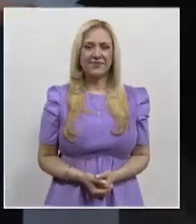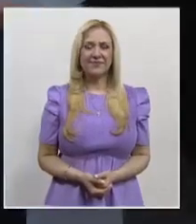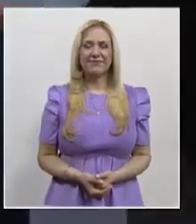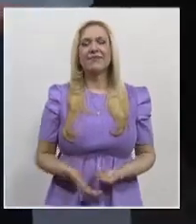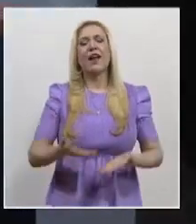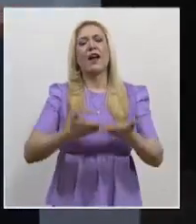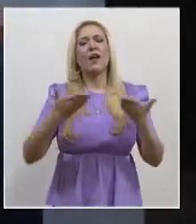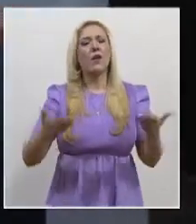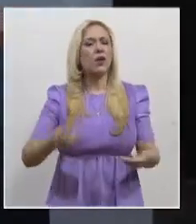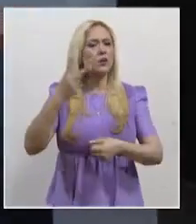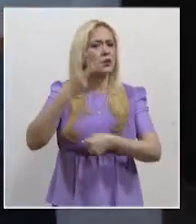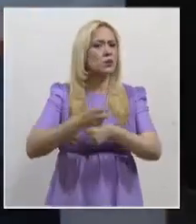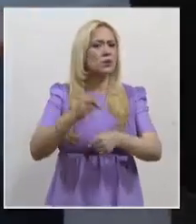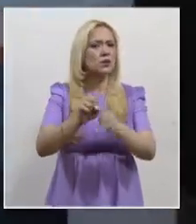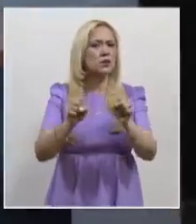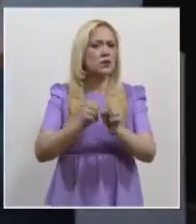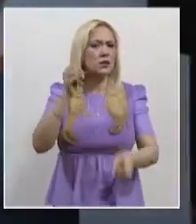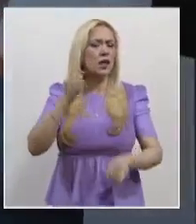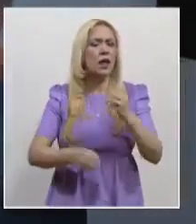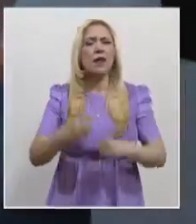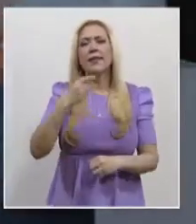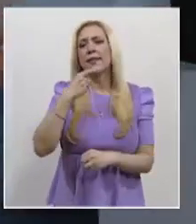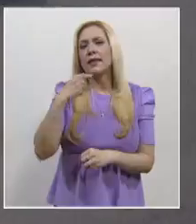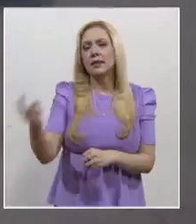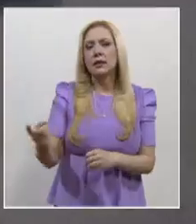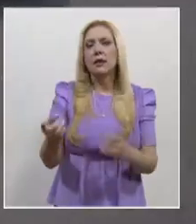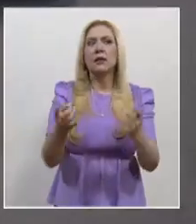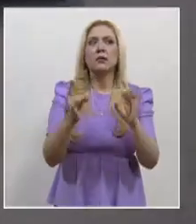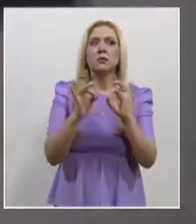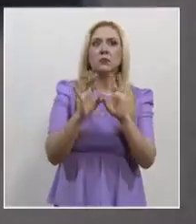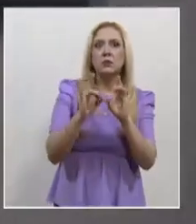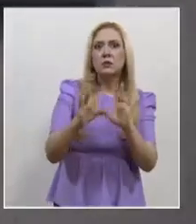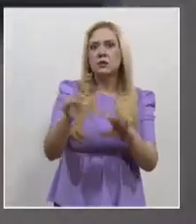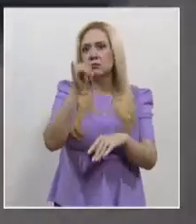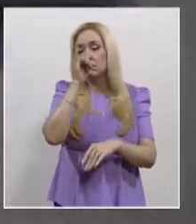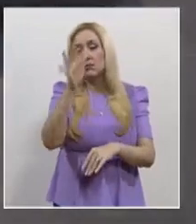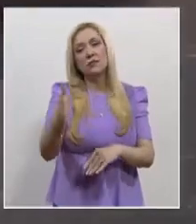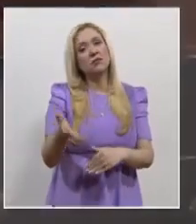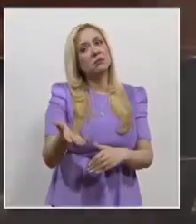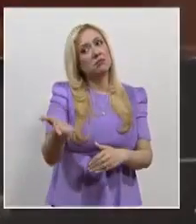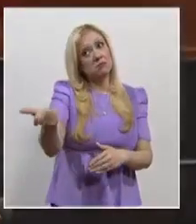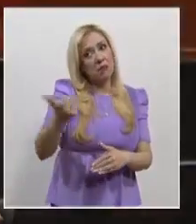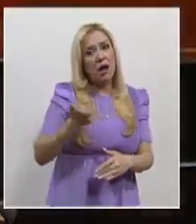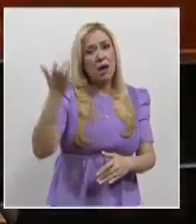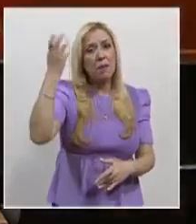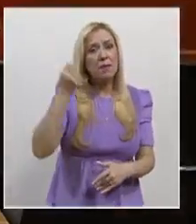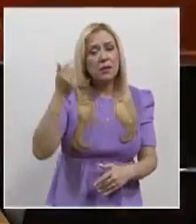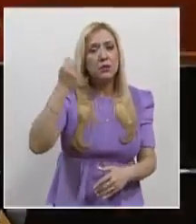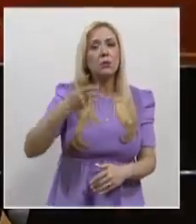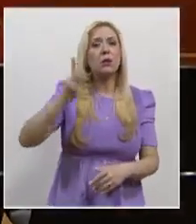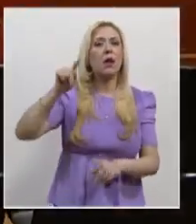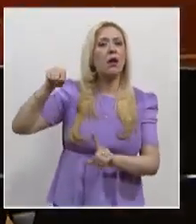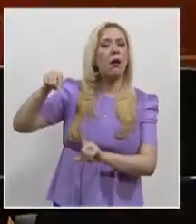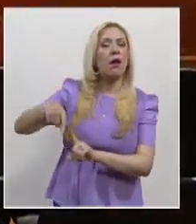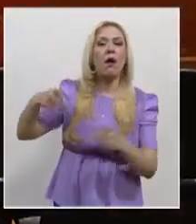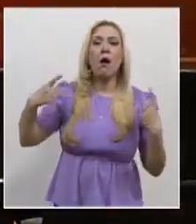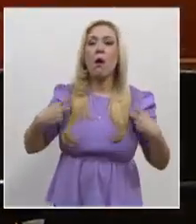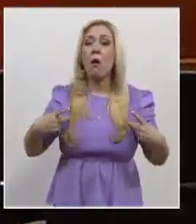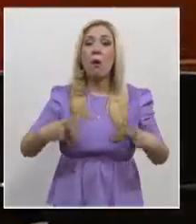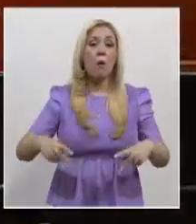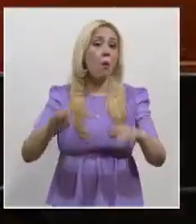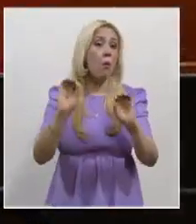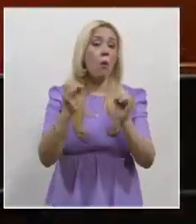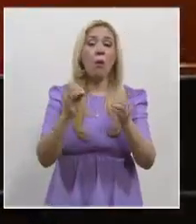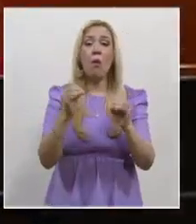En más información, la segunda sala de la Corte estableció que en los casos en los que se reclame una pensión sin que el actor haya aportado